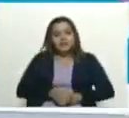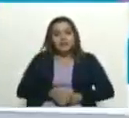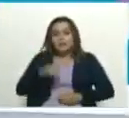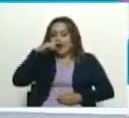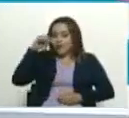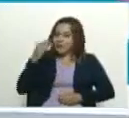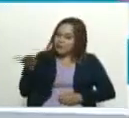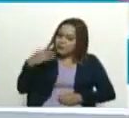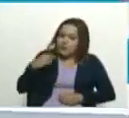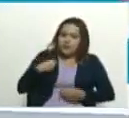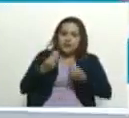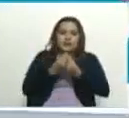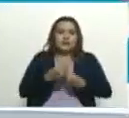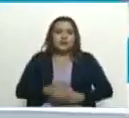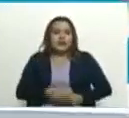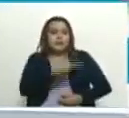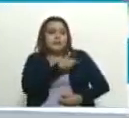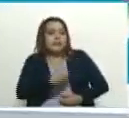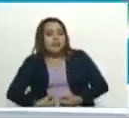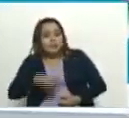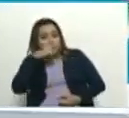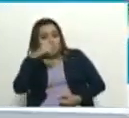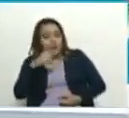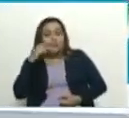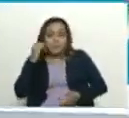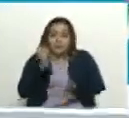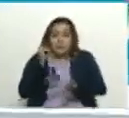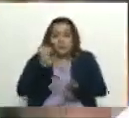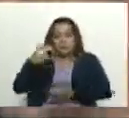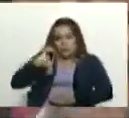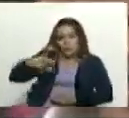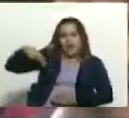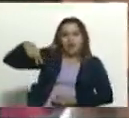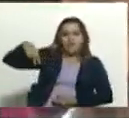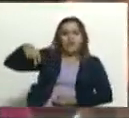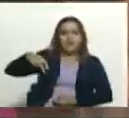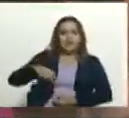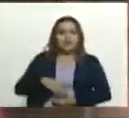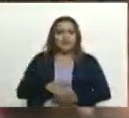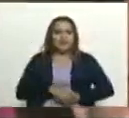visítame. Presidente Maduro, mira cómo camino. ¡Mira!